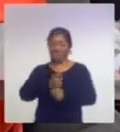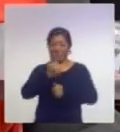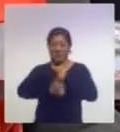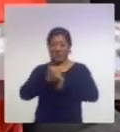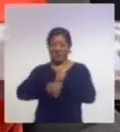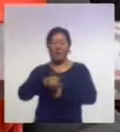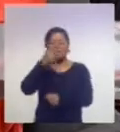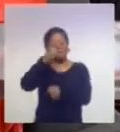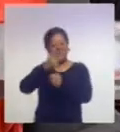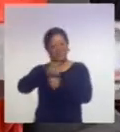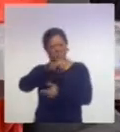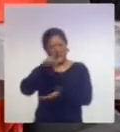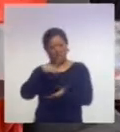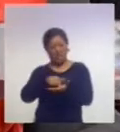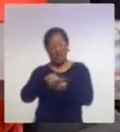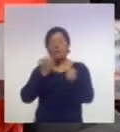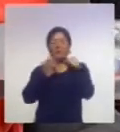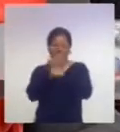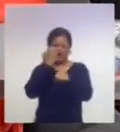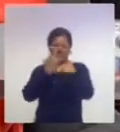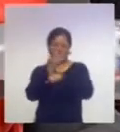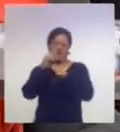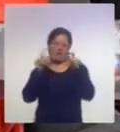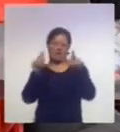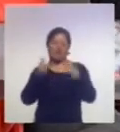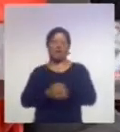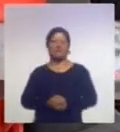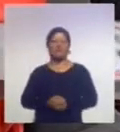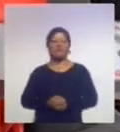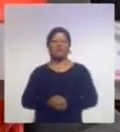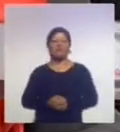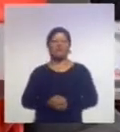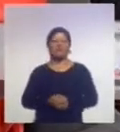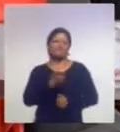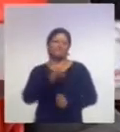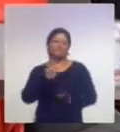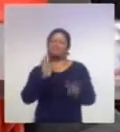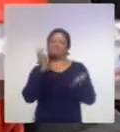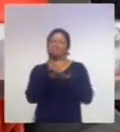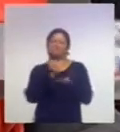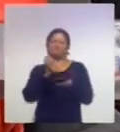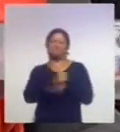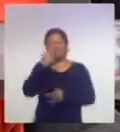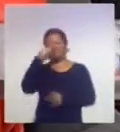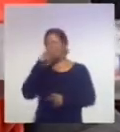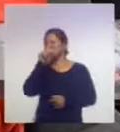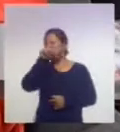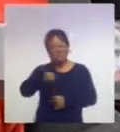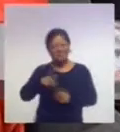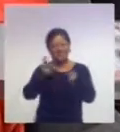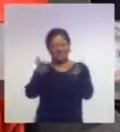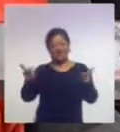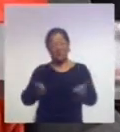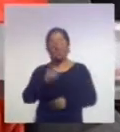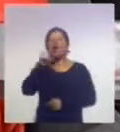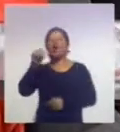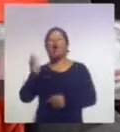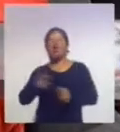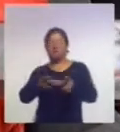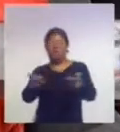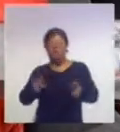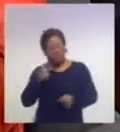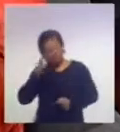obtener el primer lugar a nivel estatal, del cual pues salimos ganadoras con el mismo platillo, obviamente con otra